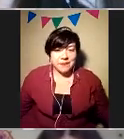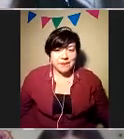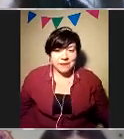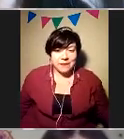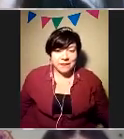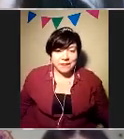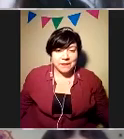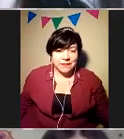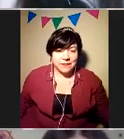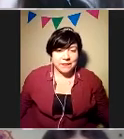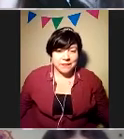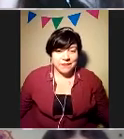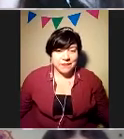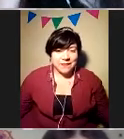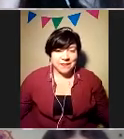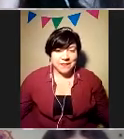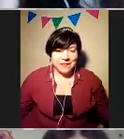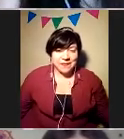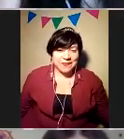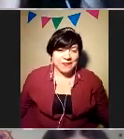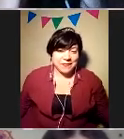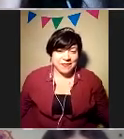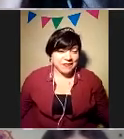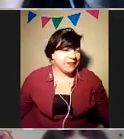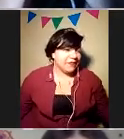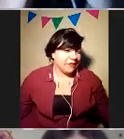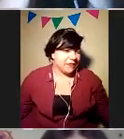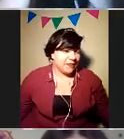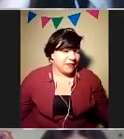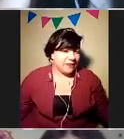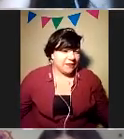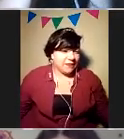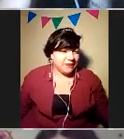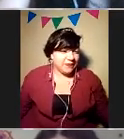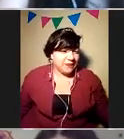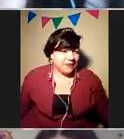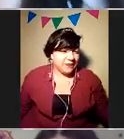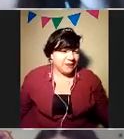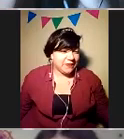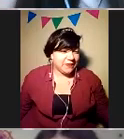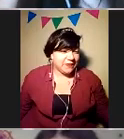Así que un abrazo a todos y que tengan un muy buen domingo y una excelente semana.